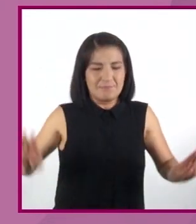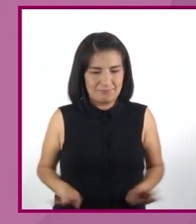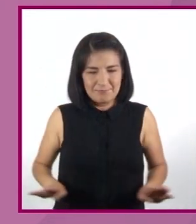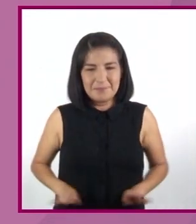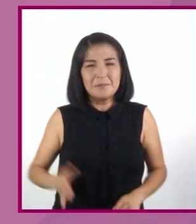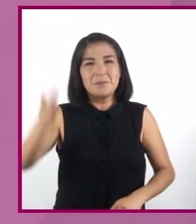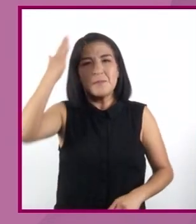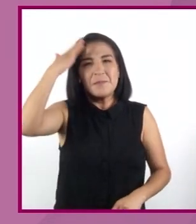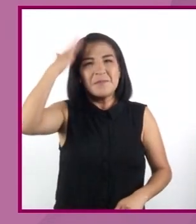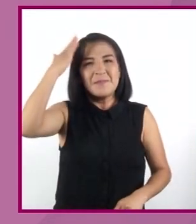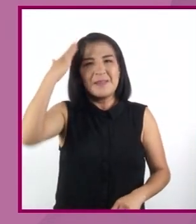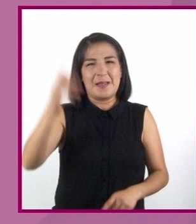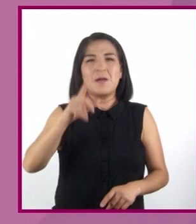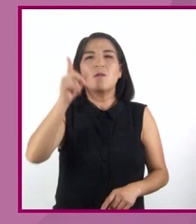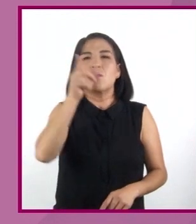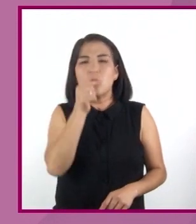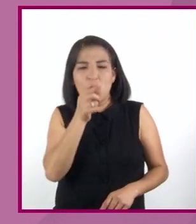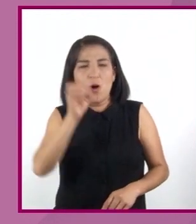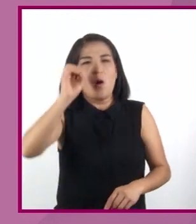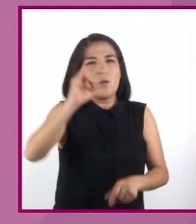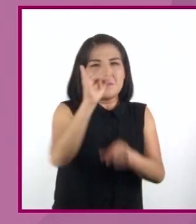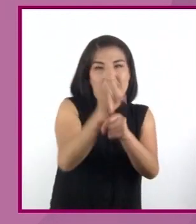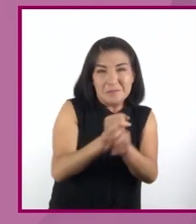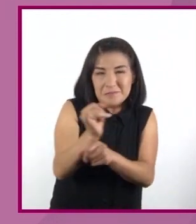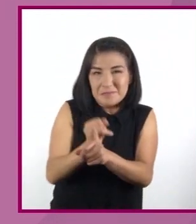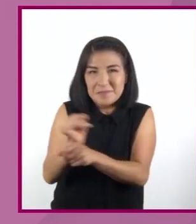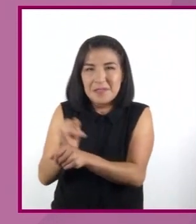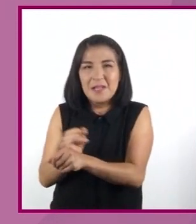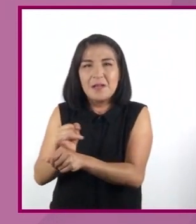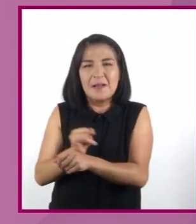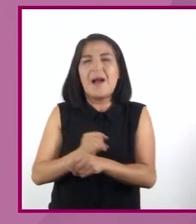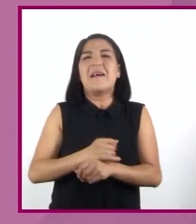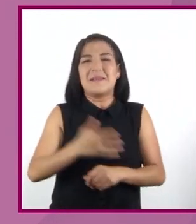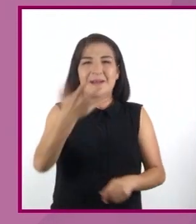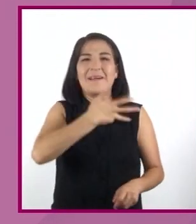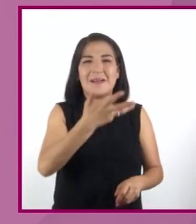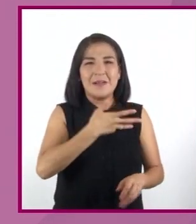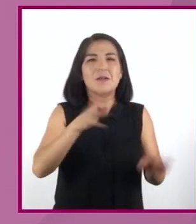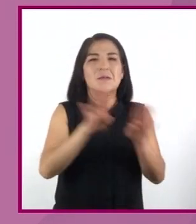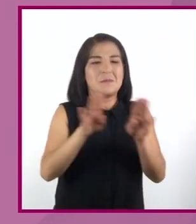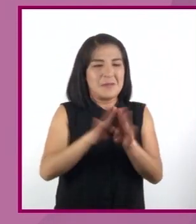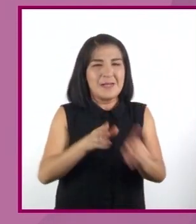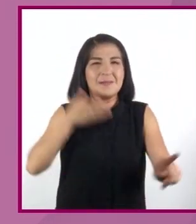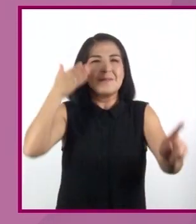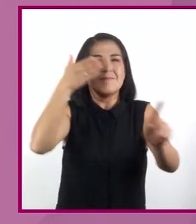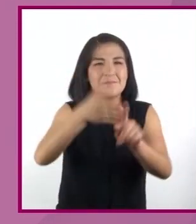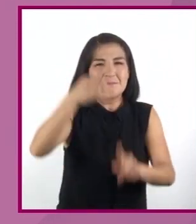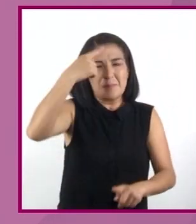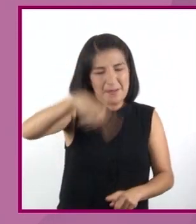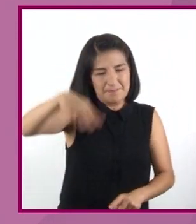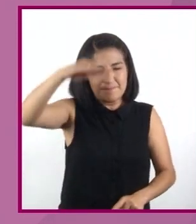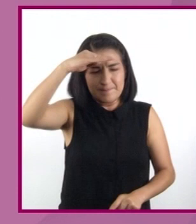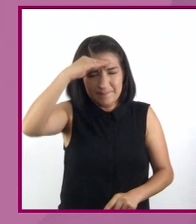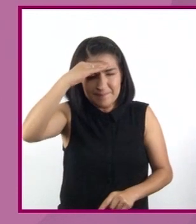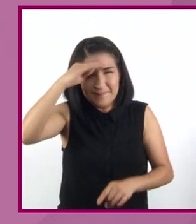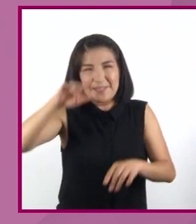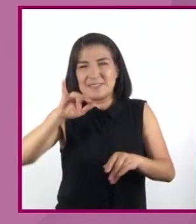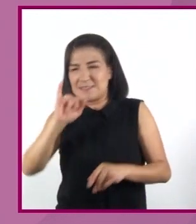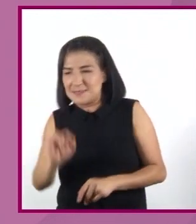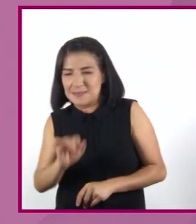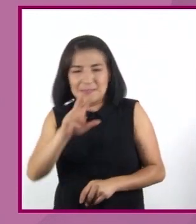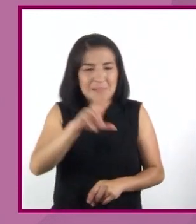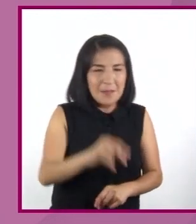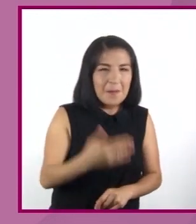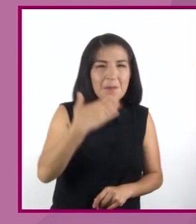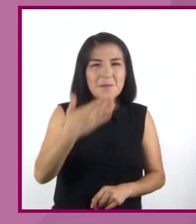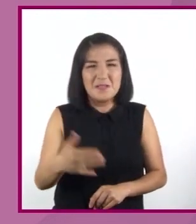protagonistas, detectives o investigadores, tenemos una gran capacidad de razonamiento deductivo. Aunque